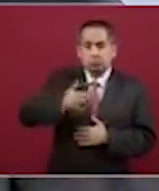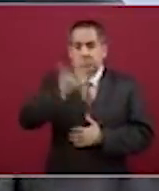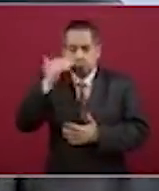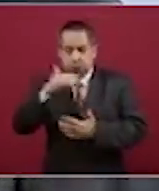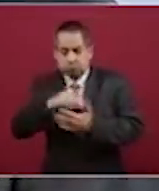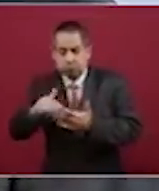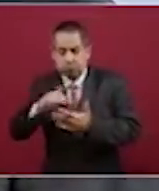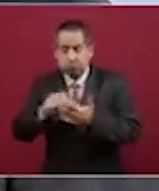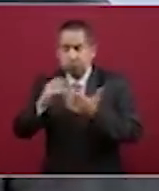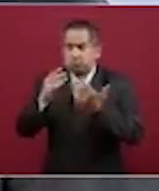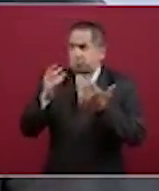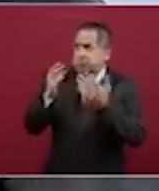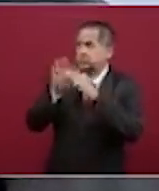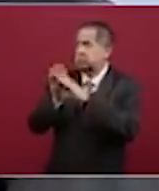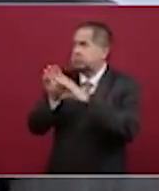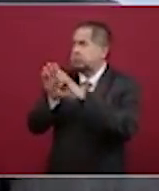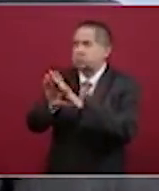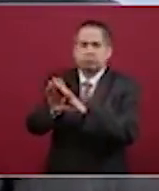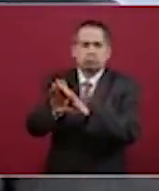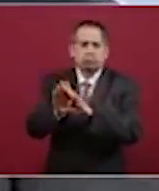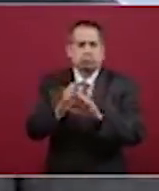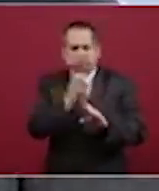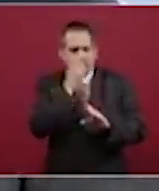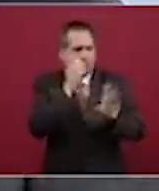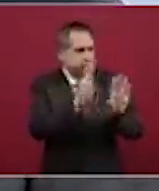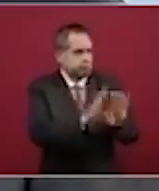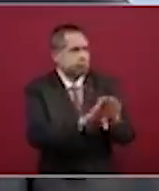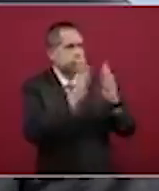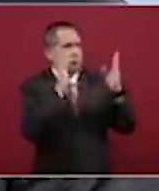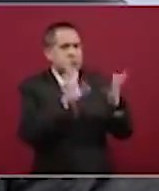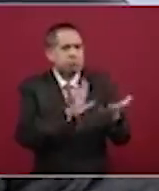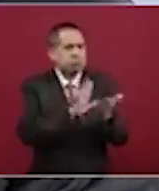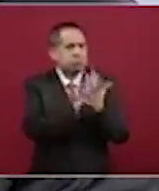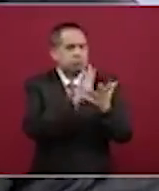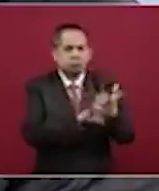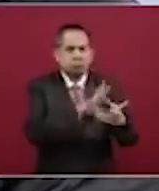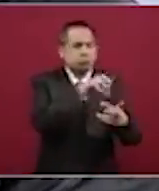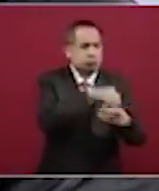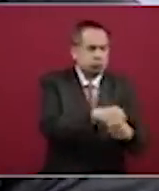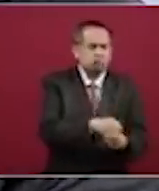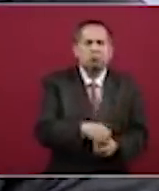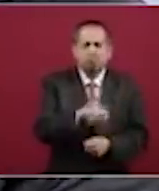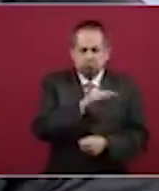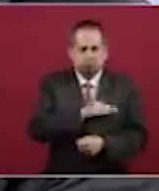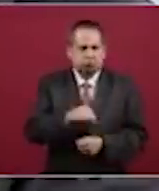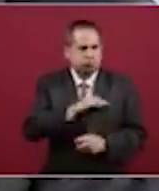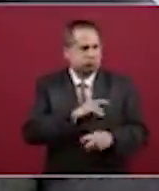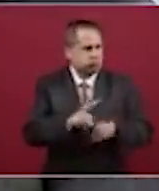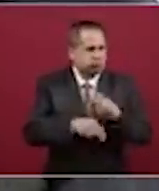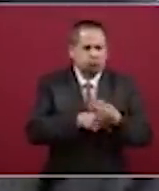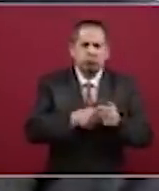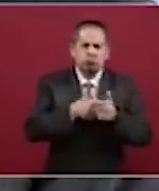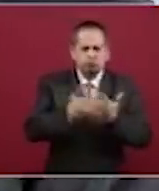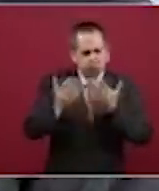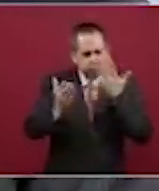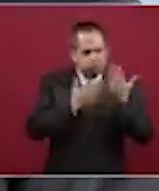adulto tenga cerradas las escuelas. Van a poder participar para precisamente seguir o empezar